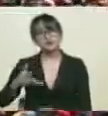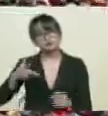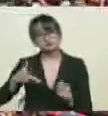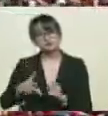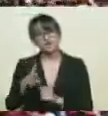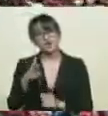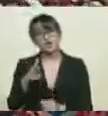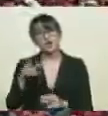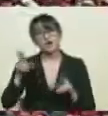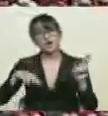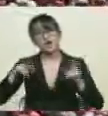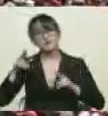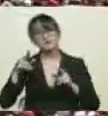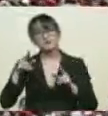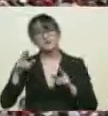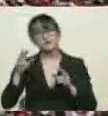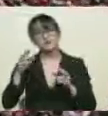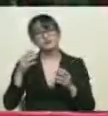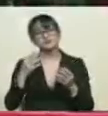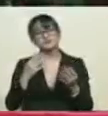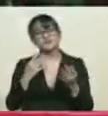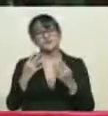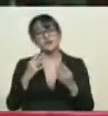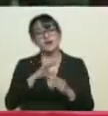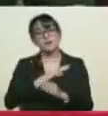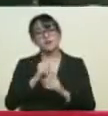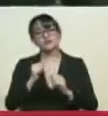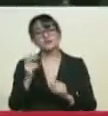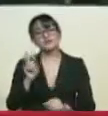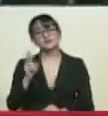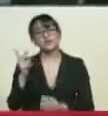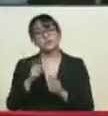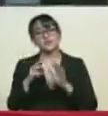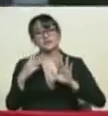inaugurando la Expoferia Potencia Venezuela 2018.